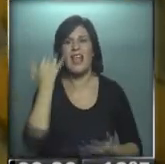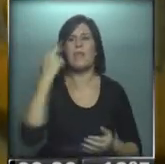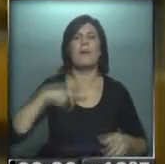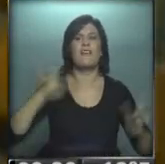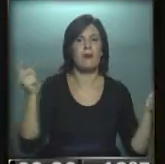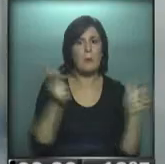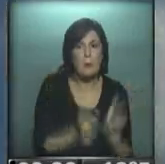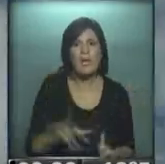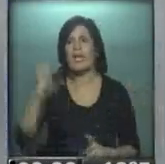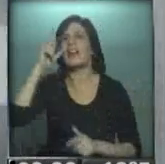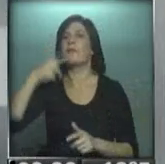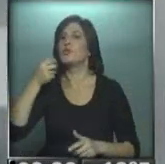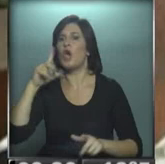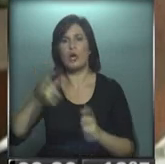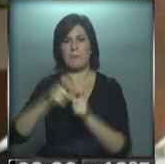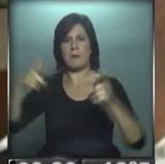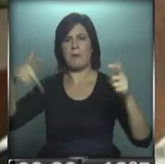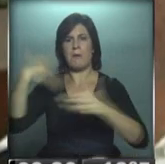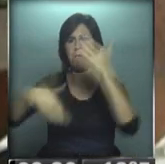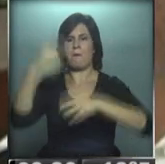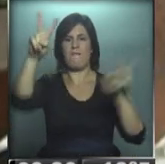no paraban de crecer.